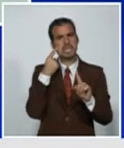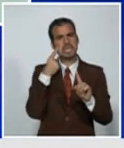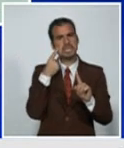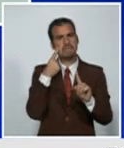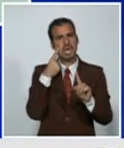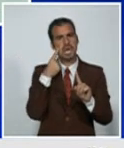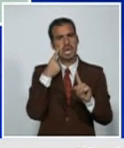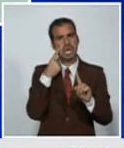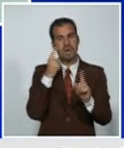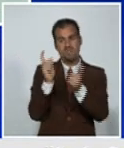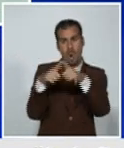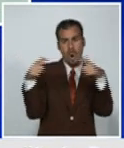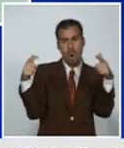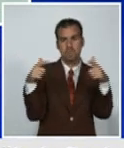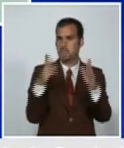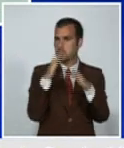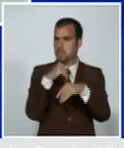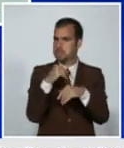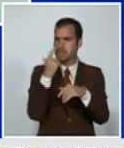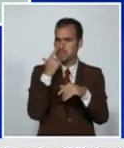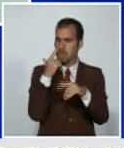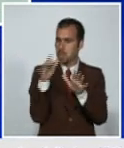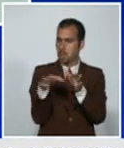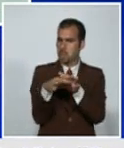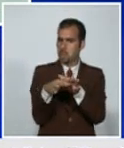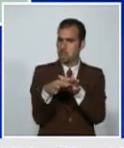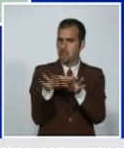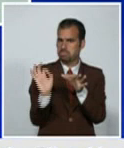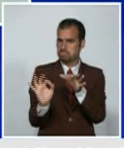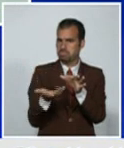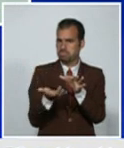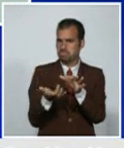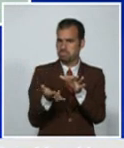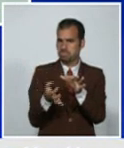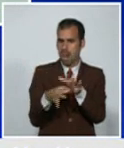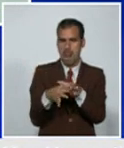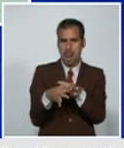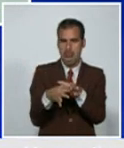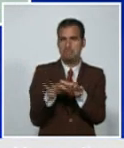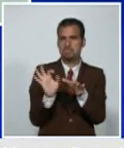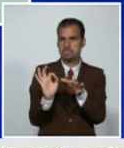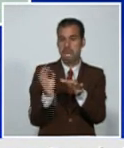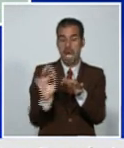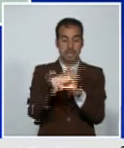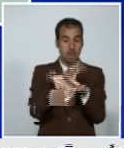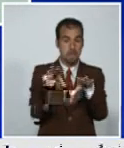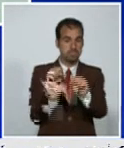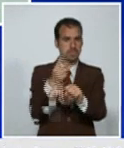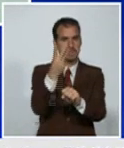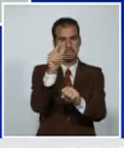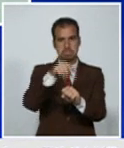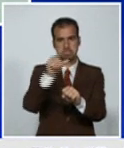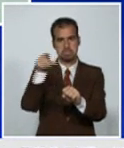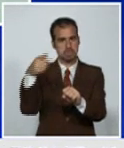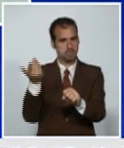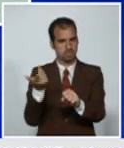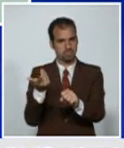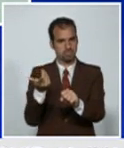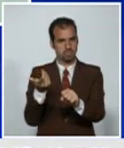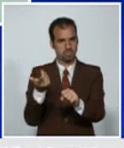de la pandemia, se mantiene. Ayer confirma 3 casos, 5 menos que la jornada